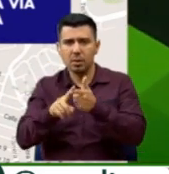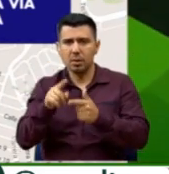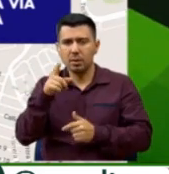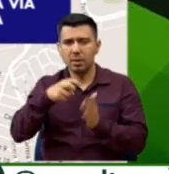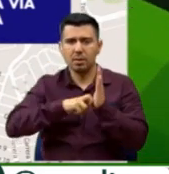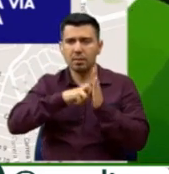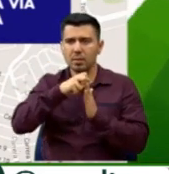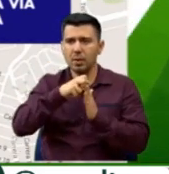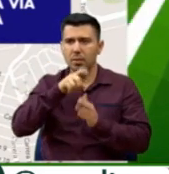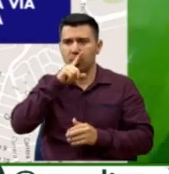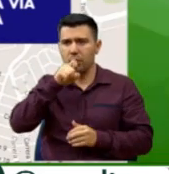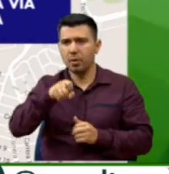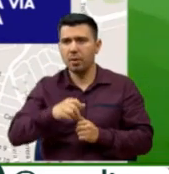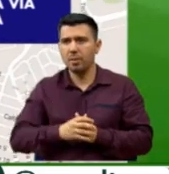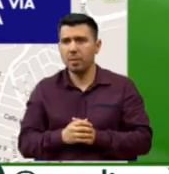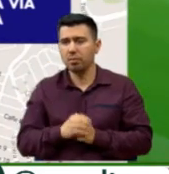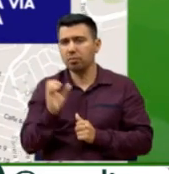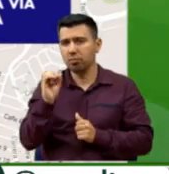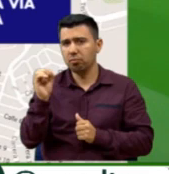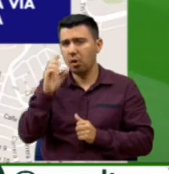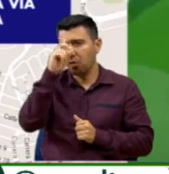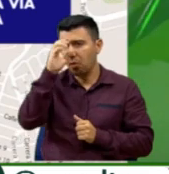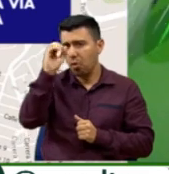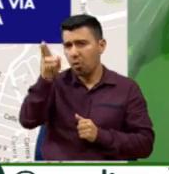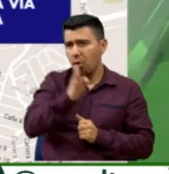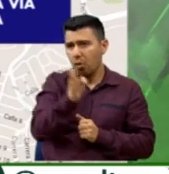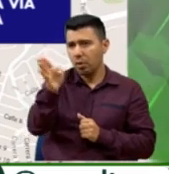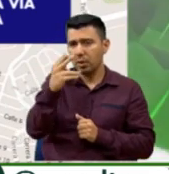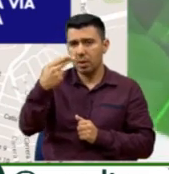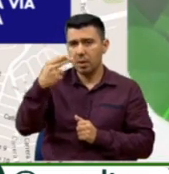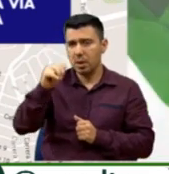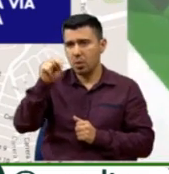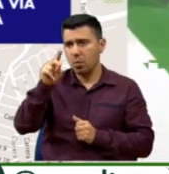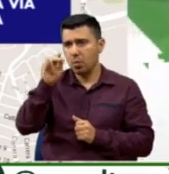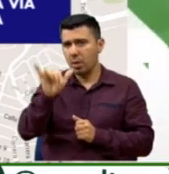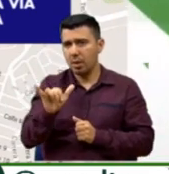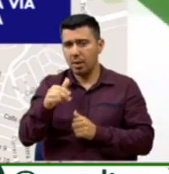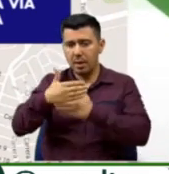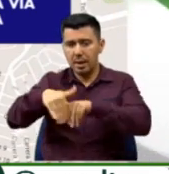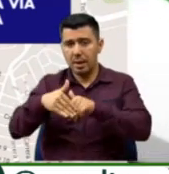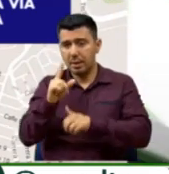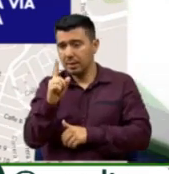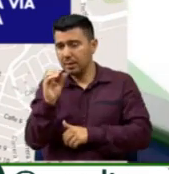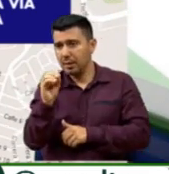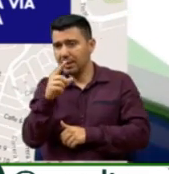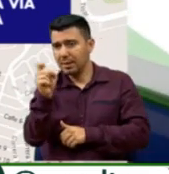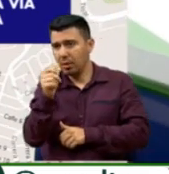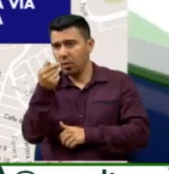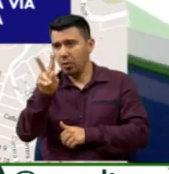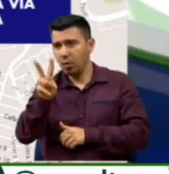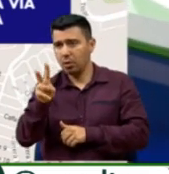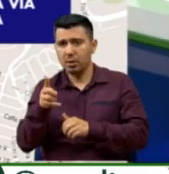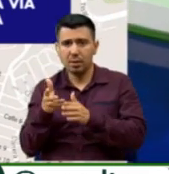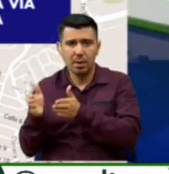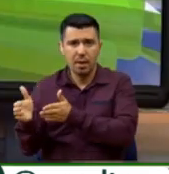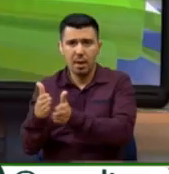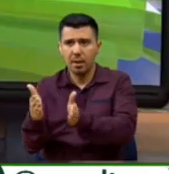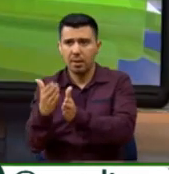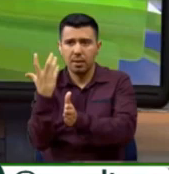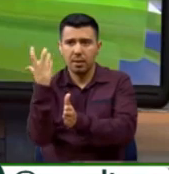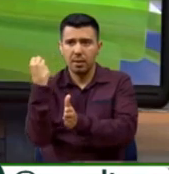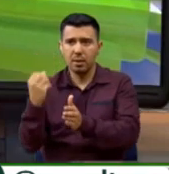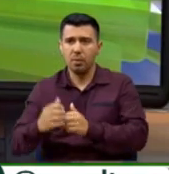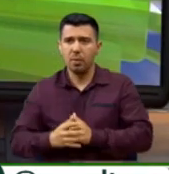vía Girón-Bucaramanga o al oriente a la altura de Hyundai, calle 112 para tomar la carretera antigua.